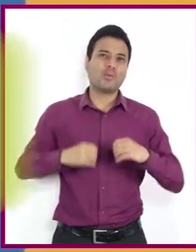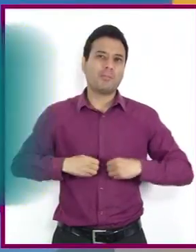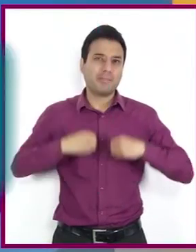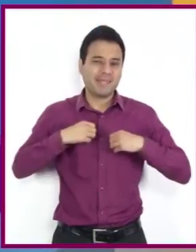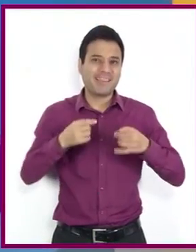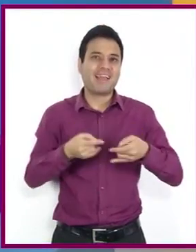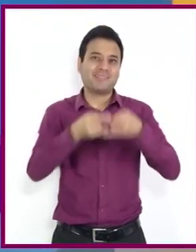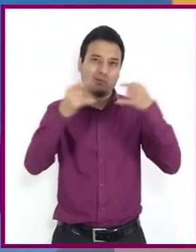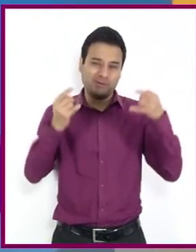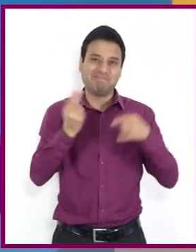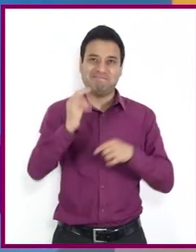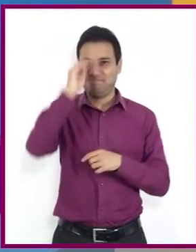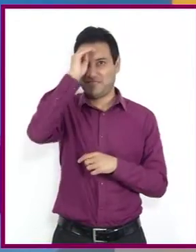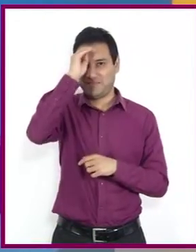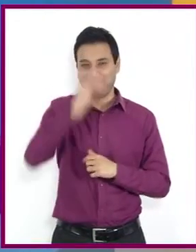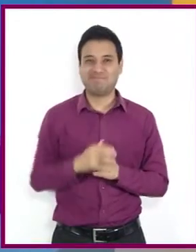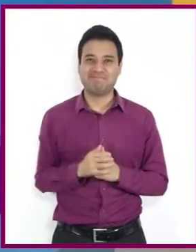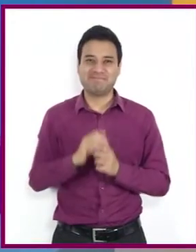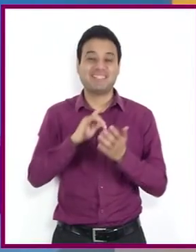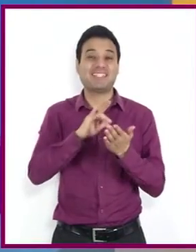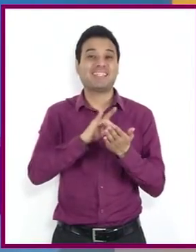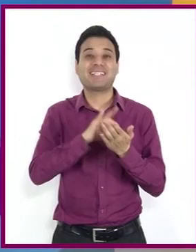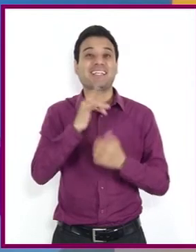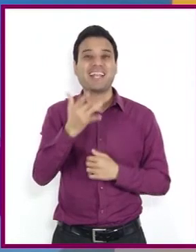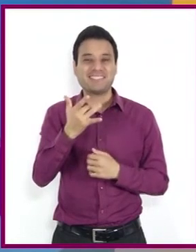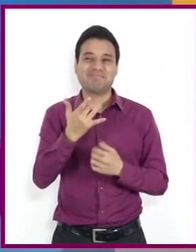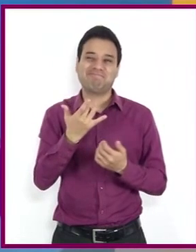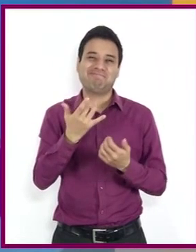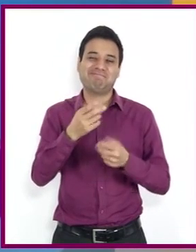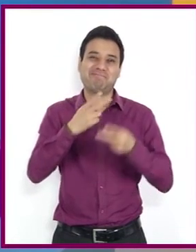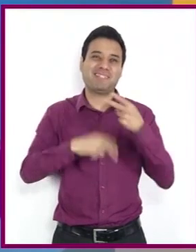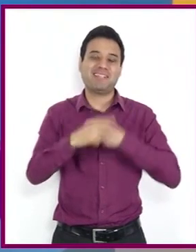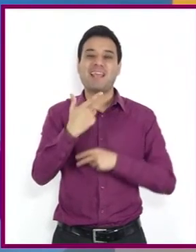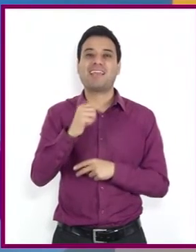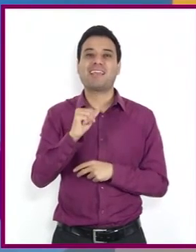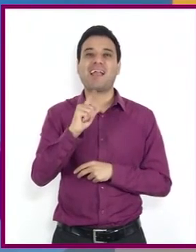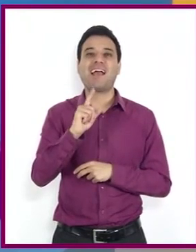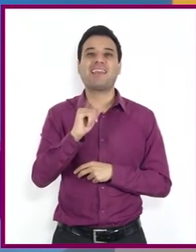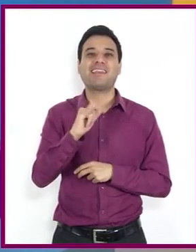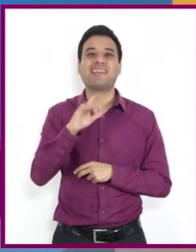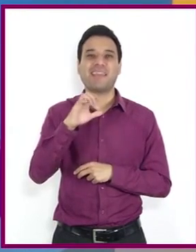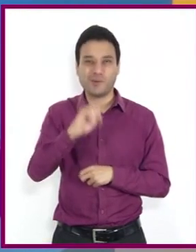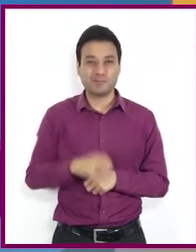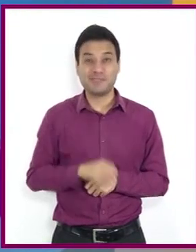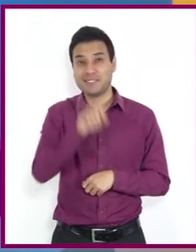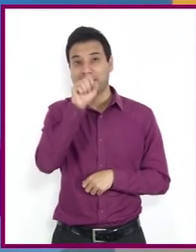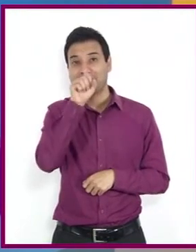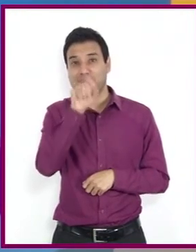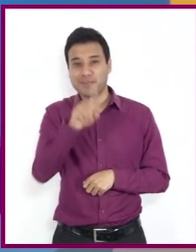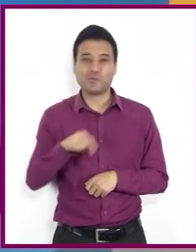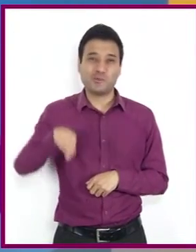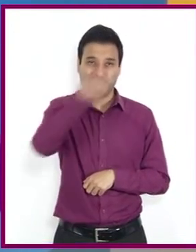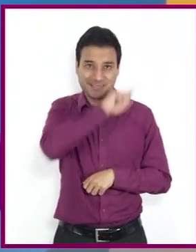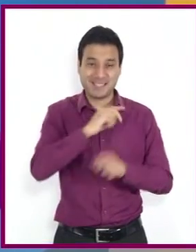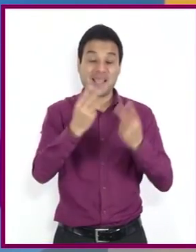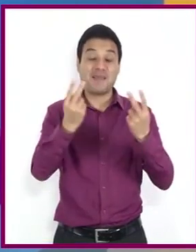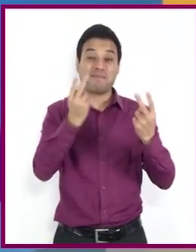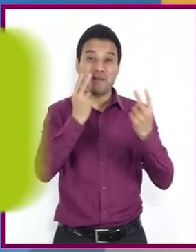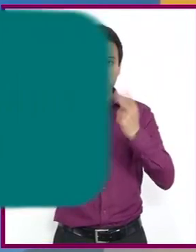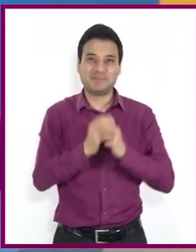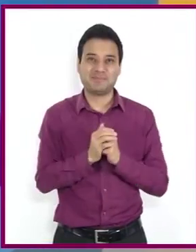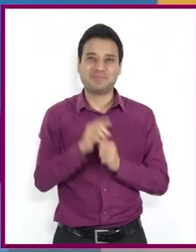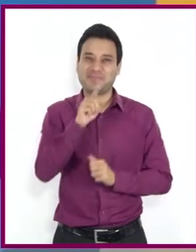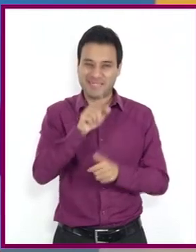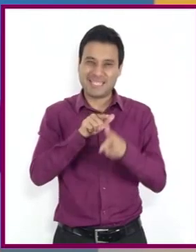personaje. Agradecemos la compañía de Galileo Galilei y a todas y todos los que nos ven desde su casa. Les invitamos